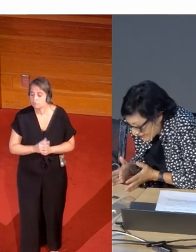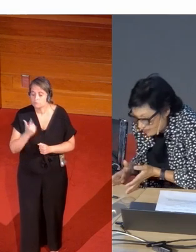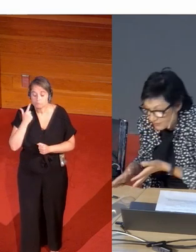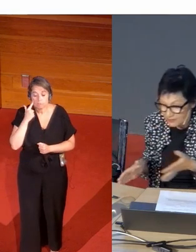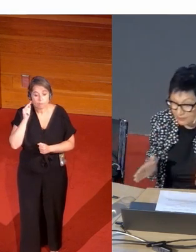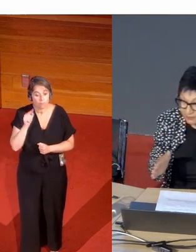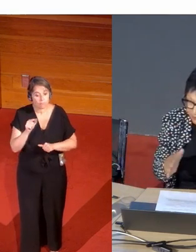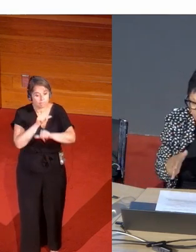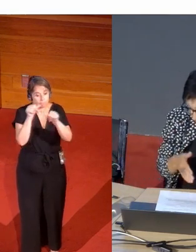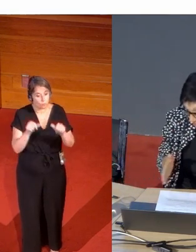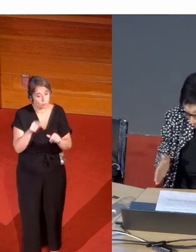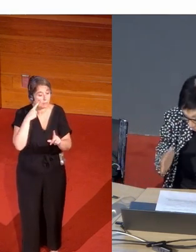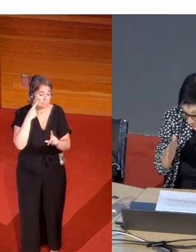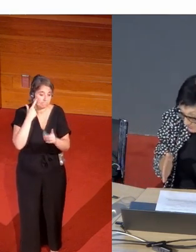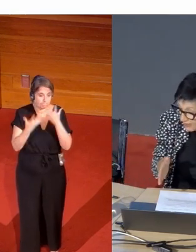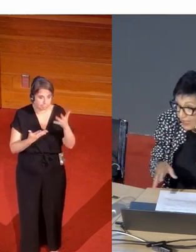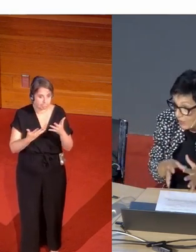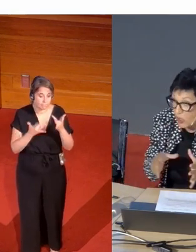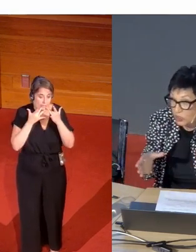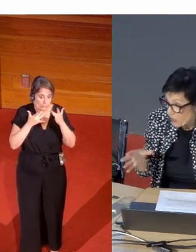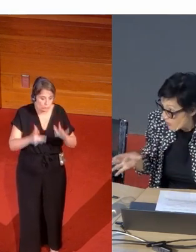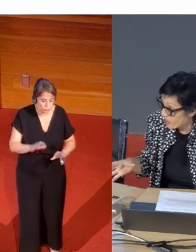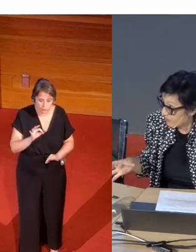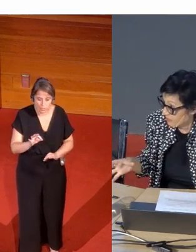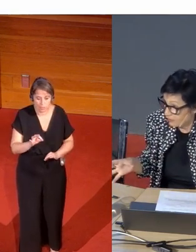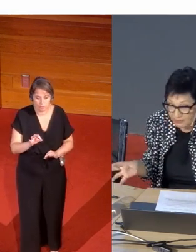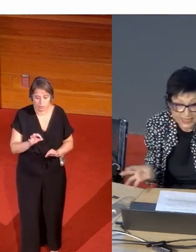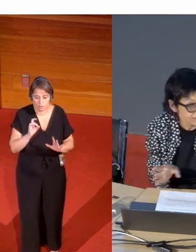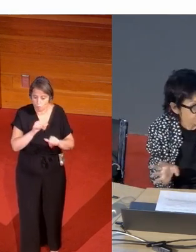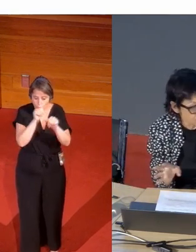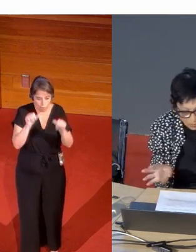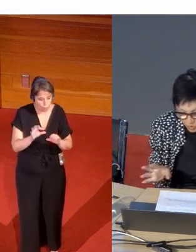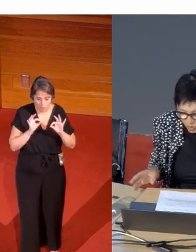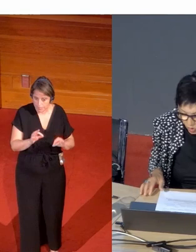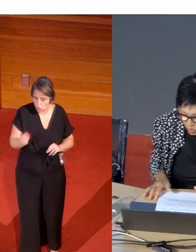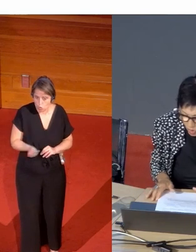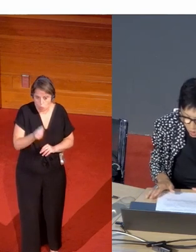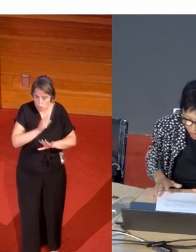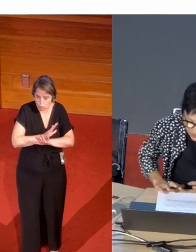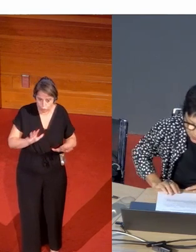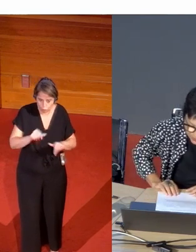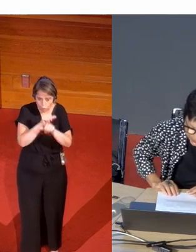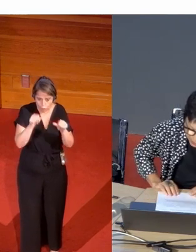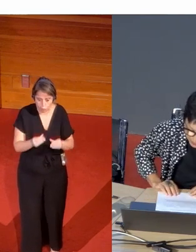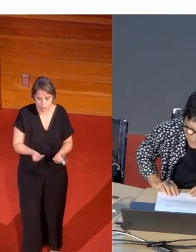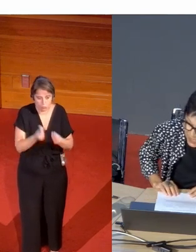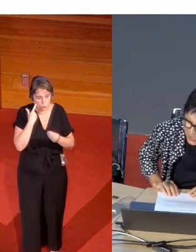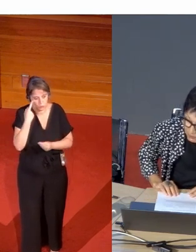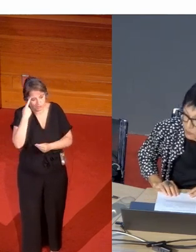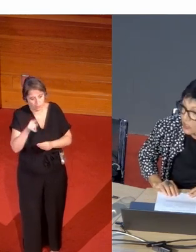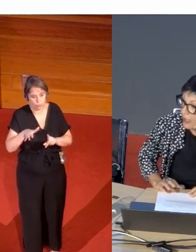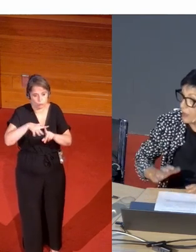punto de vista bueno objetivamente el mejor termómetro de cómo respiran